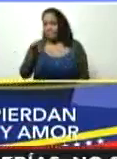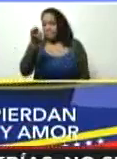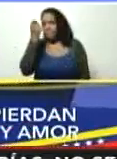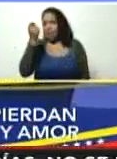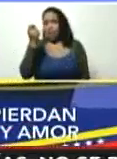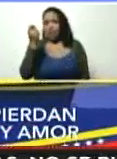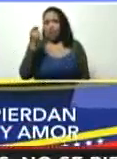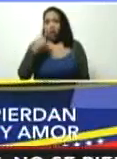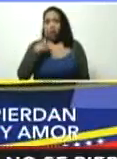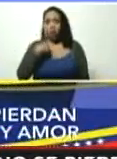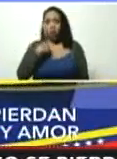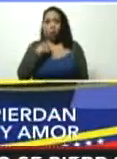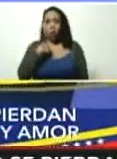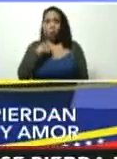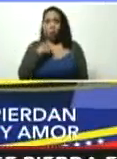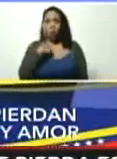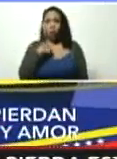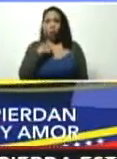había sido